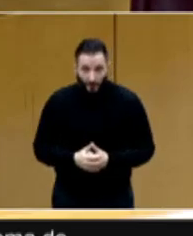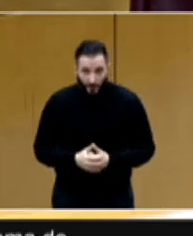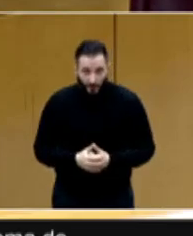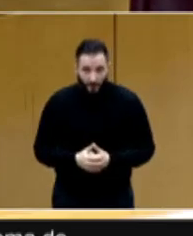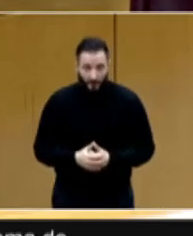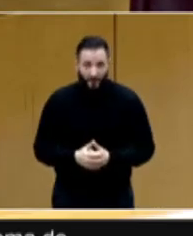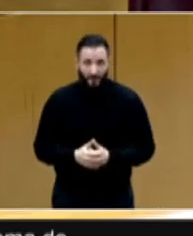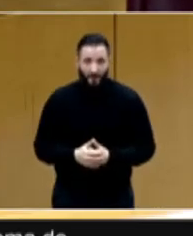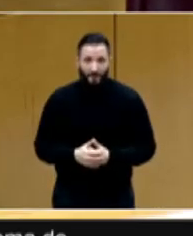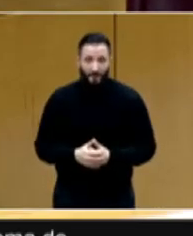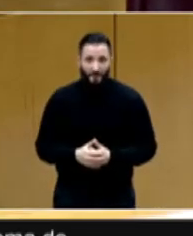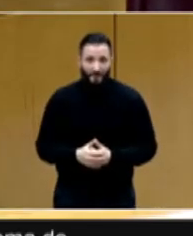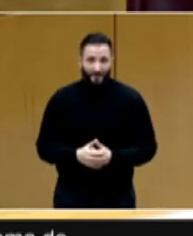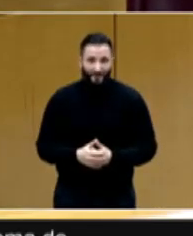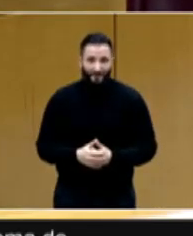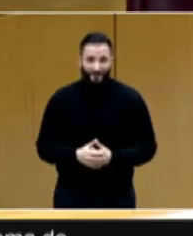sobre